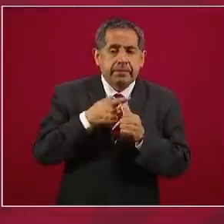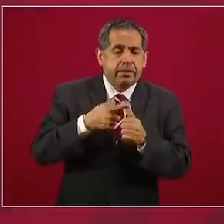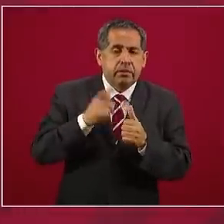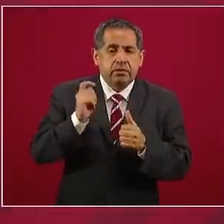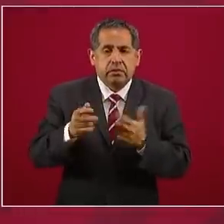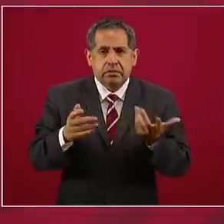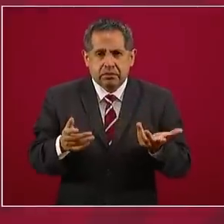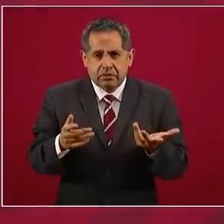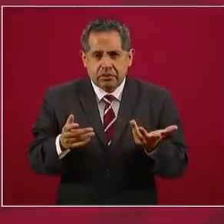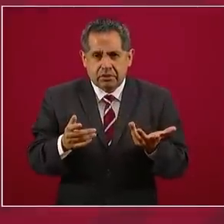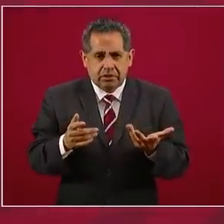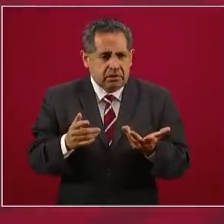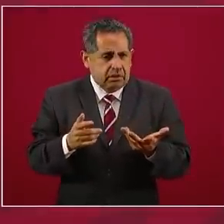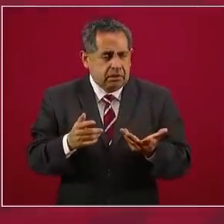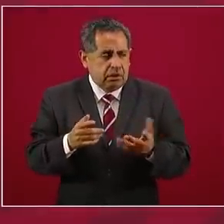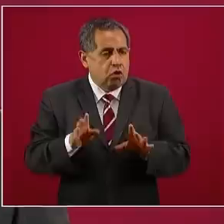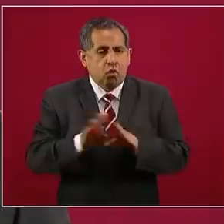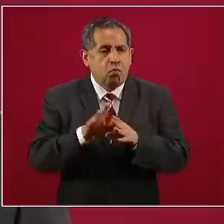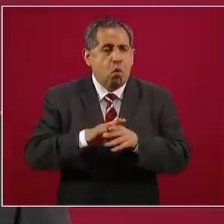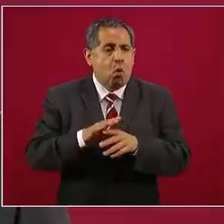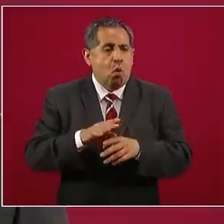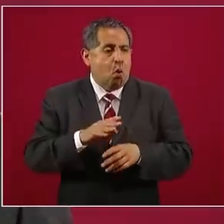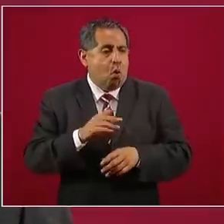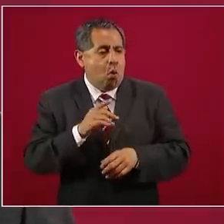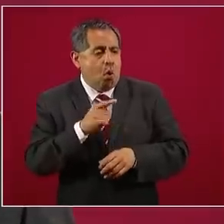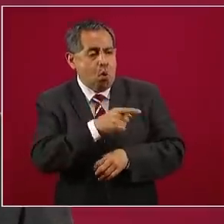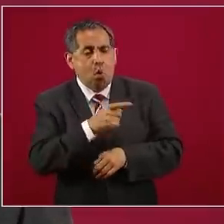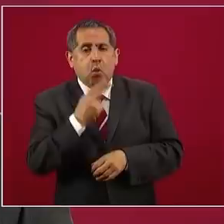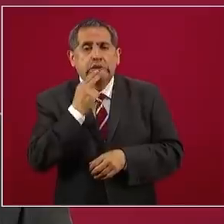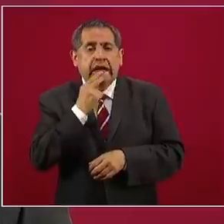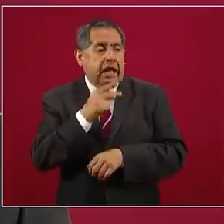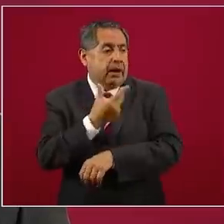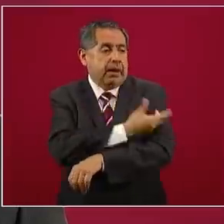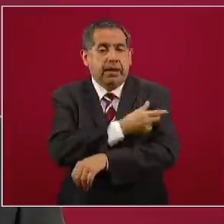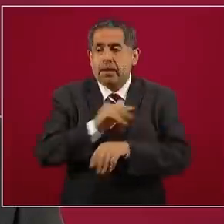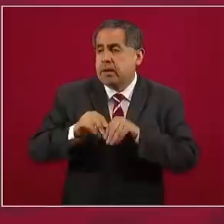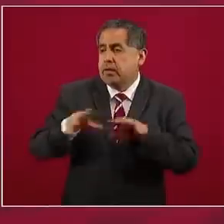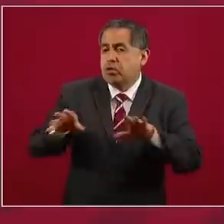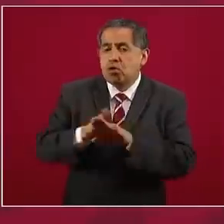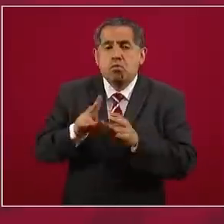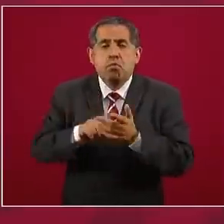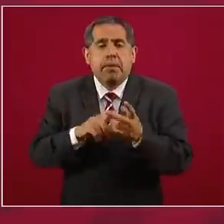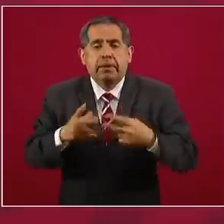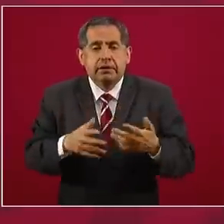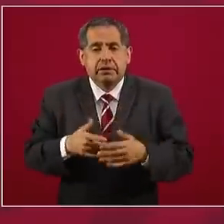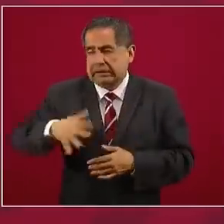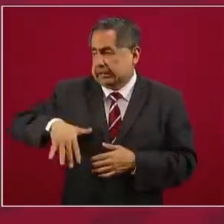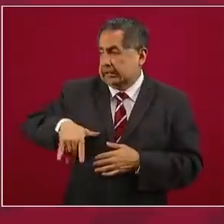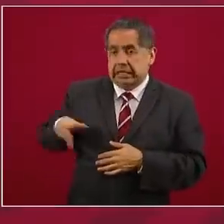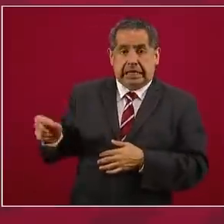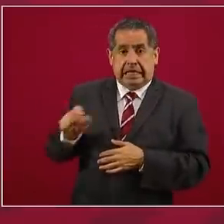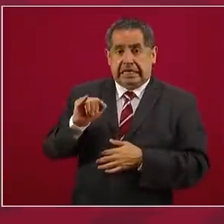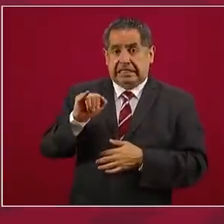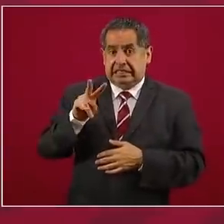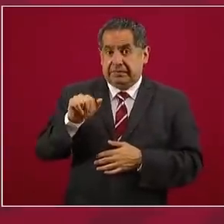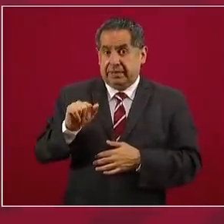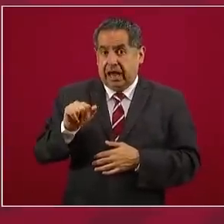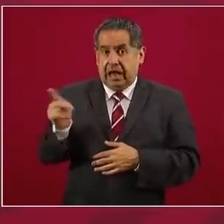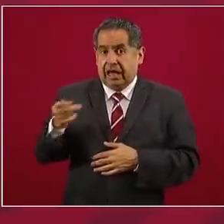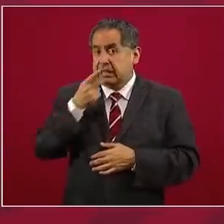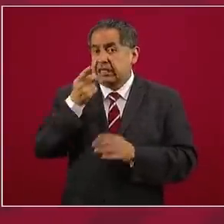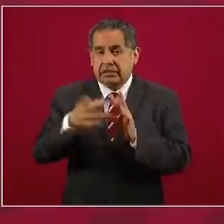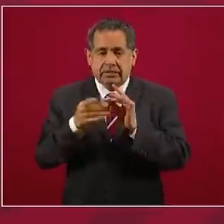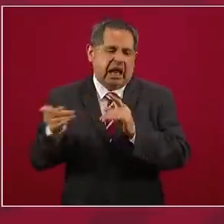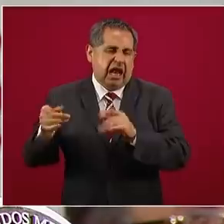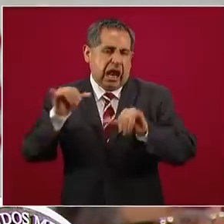identificar las características de uso de la vacuna. Ya lo señalaba Silvia Varela, representante de este laboratorio AstraZeneca,